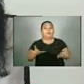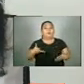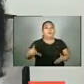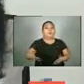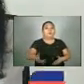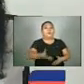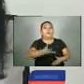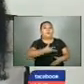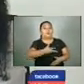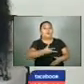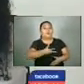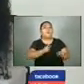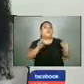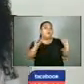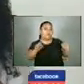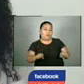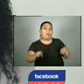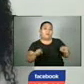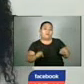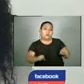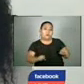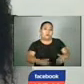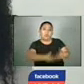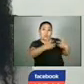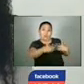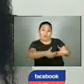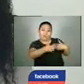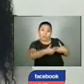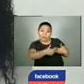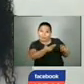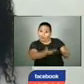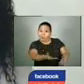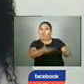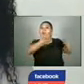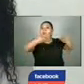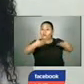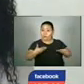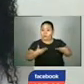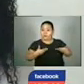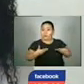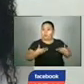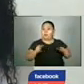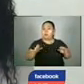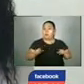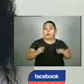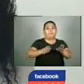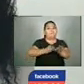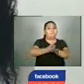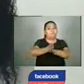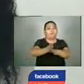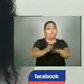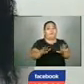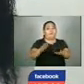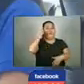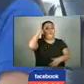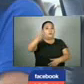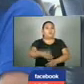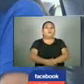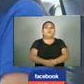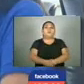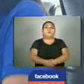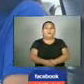podamos sentir que una empresa tan grande nos está apoyando al momento en querer desarrollarnos profesionalmente para un futuro.